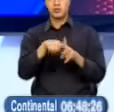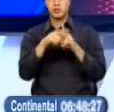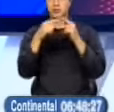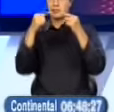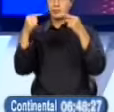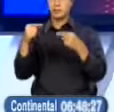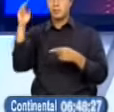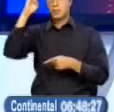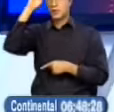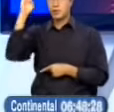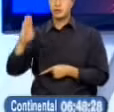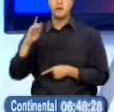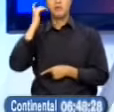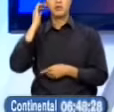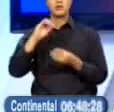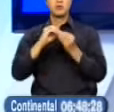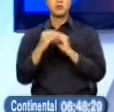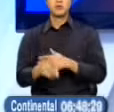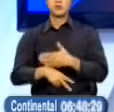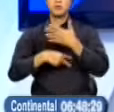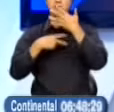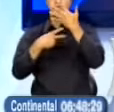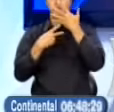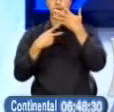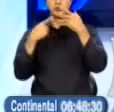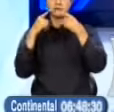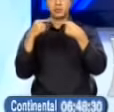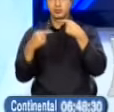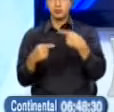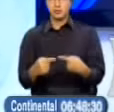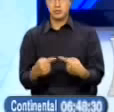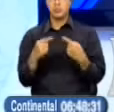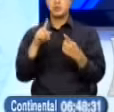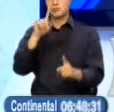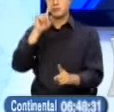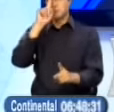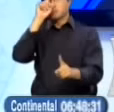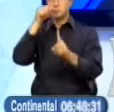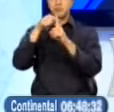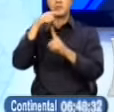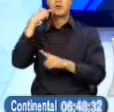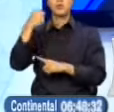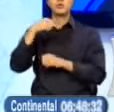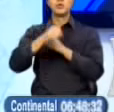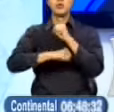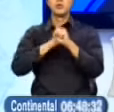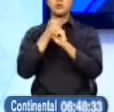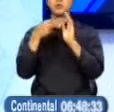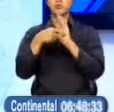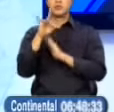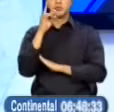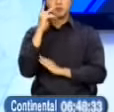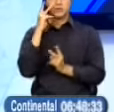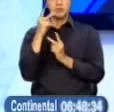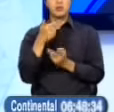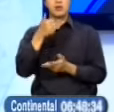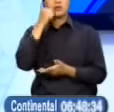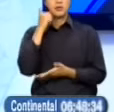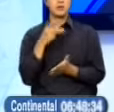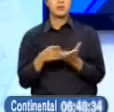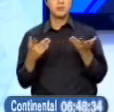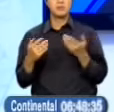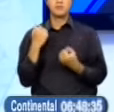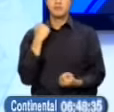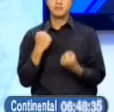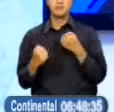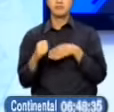las elecciones de brasil por la fecha 7 de estas eliminatorias sudamericanas que buscan un cupo en rusia 2018 mostró imágenes de lo que ocurrió ayer en el